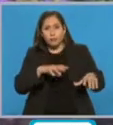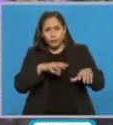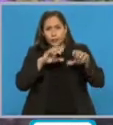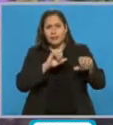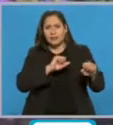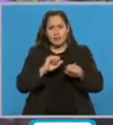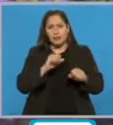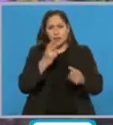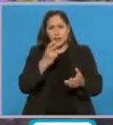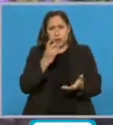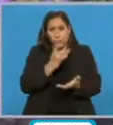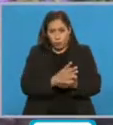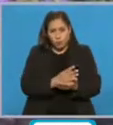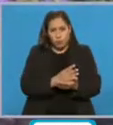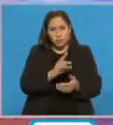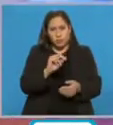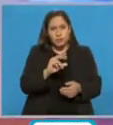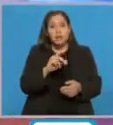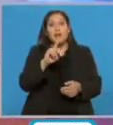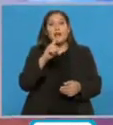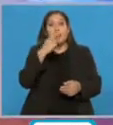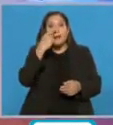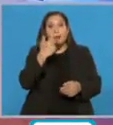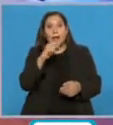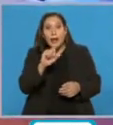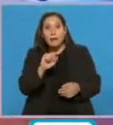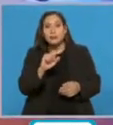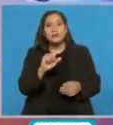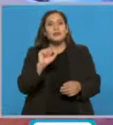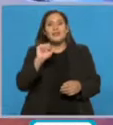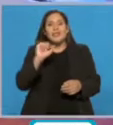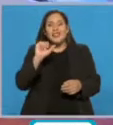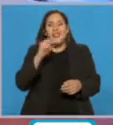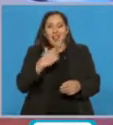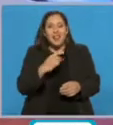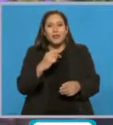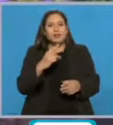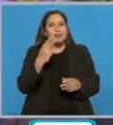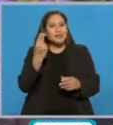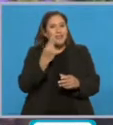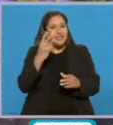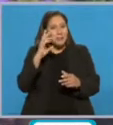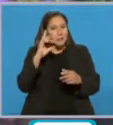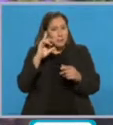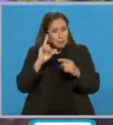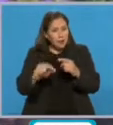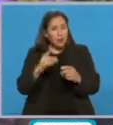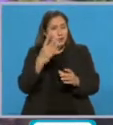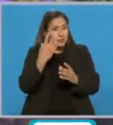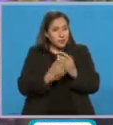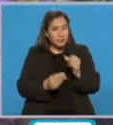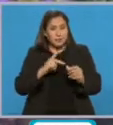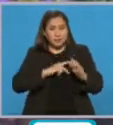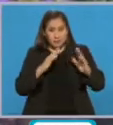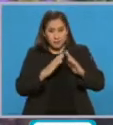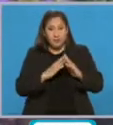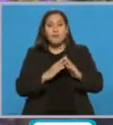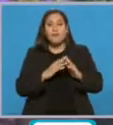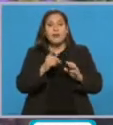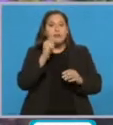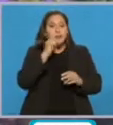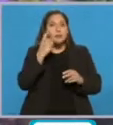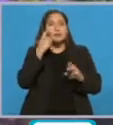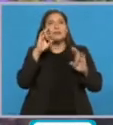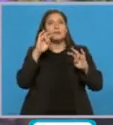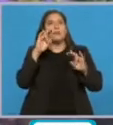momento un terremoto, temblor, una fuga de gas, ¿no? O sea, algo que nos provoque evacuar nuestro hogar es motivo para estar preparados. Pues, pero